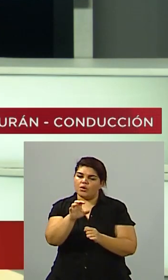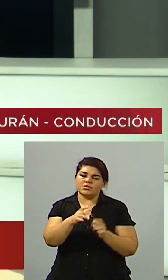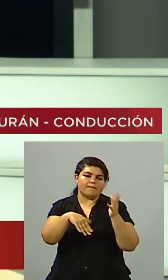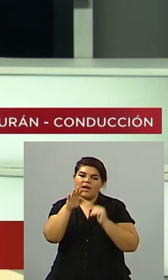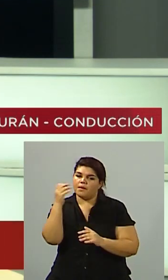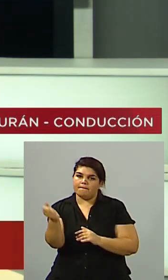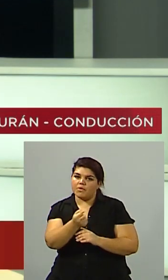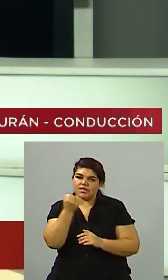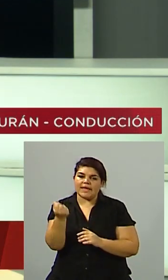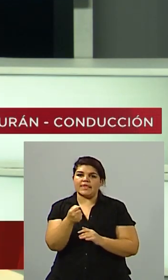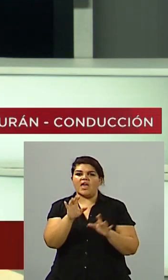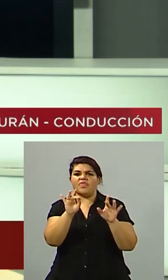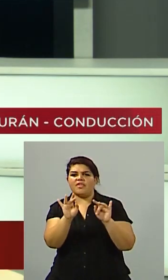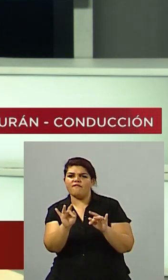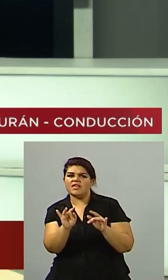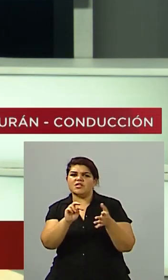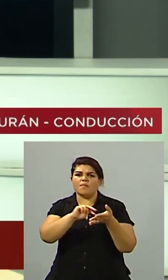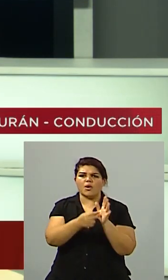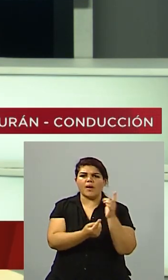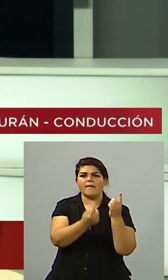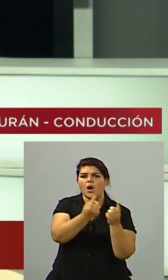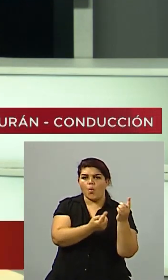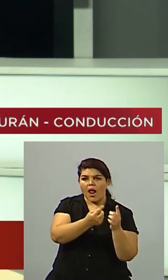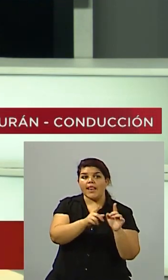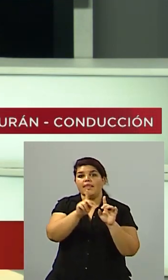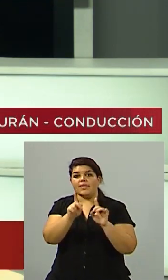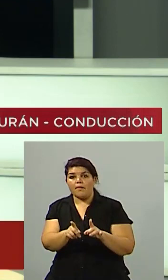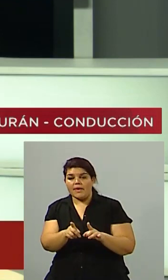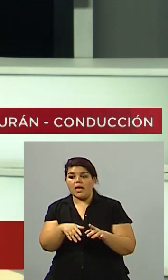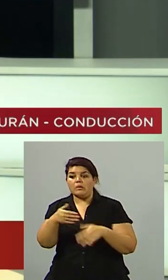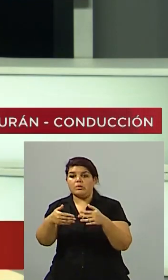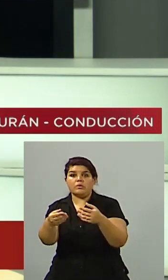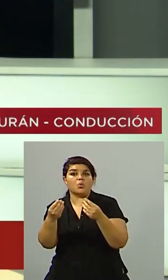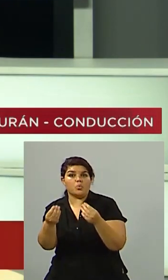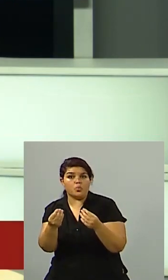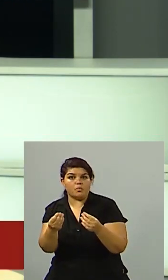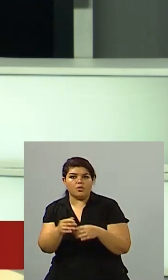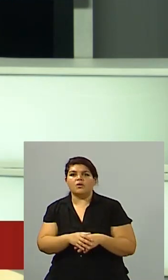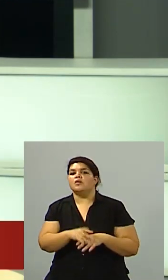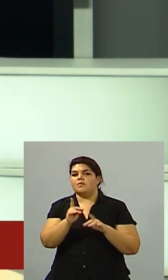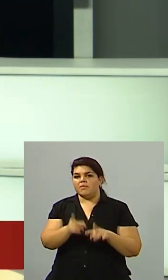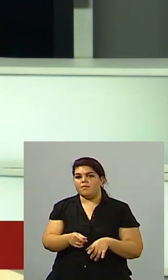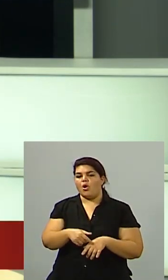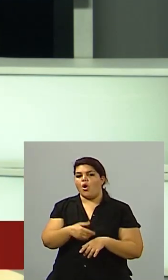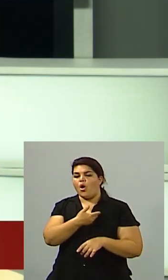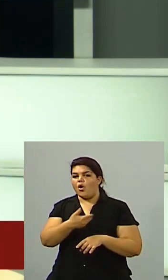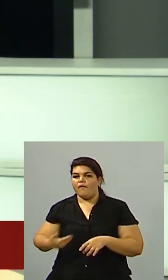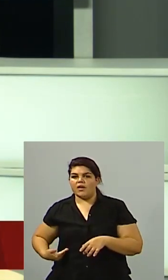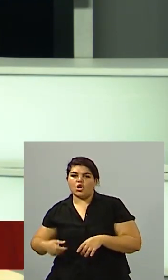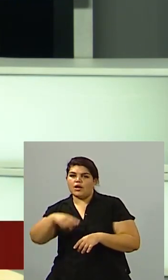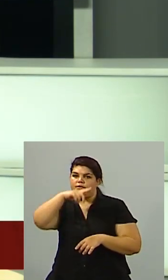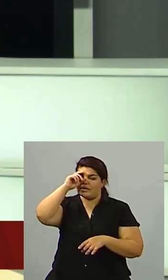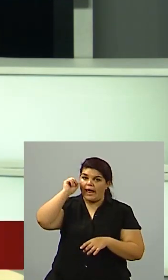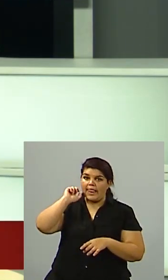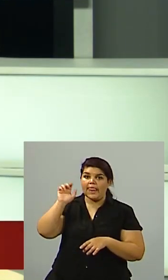dificultades y las expectativas, teniendo en cuenta que, bueno, habrá cambios en un gobierno nacional o también puede ser que se dé la